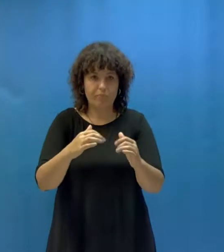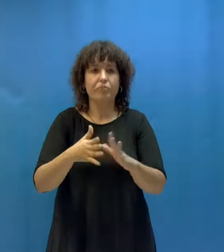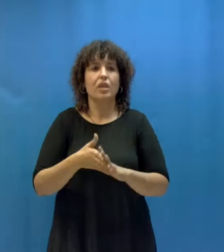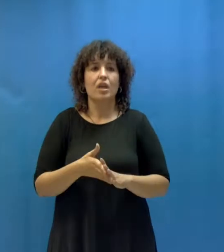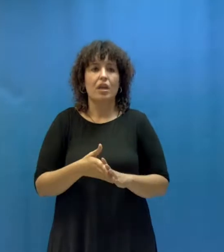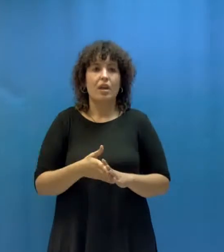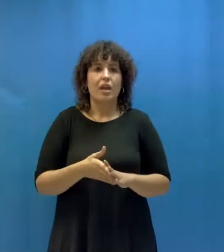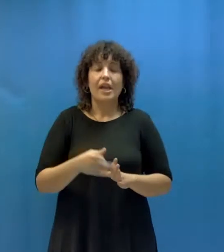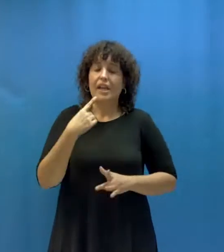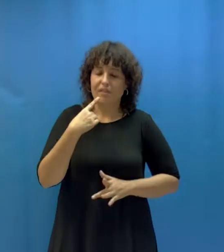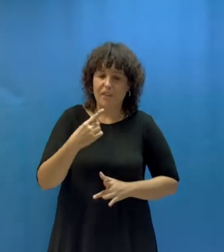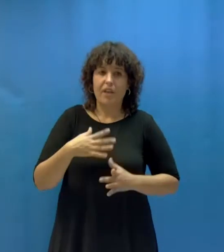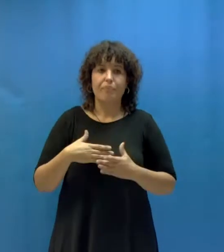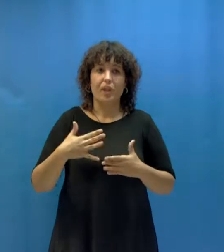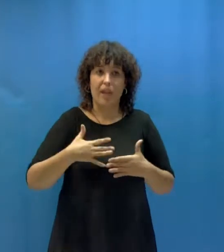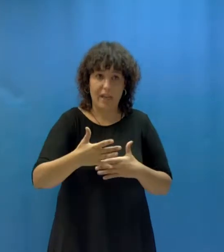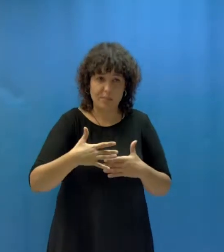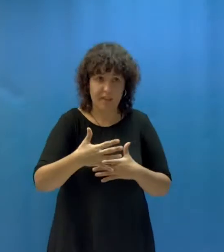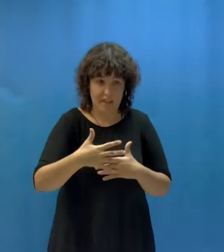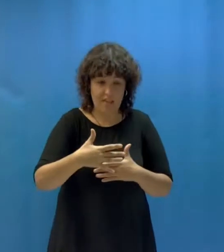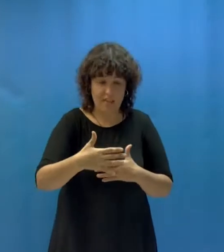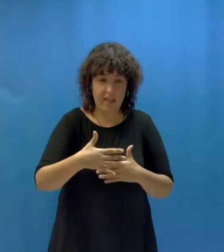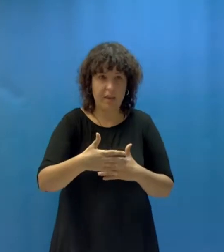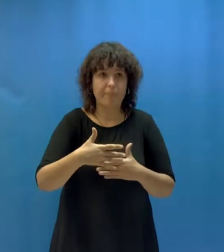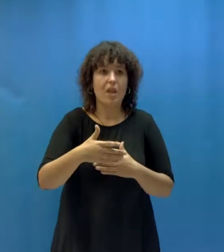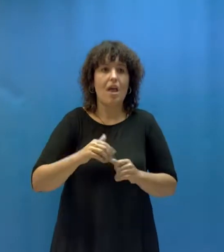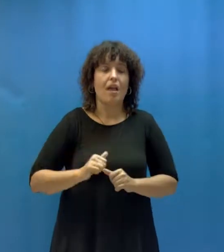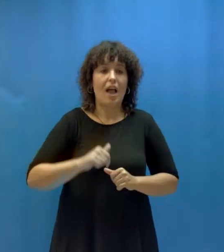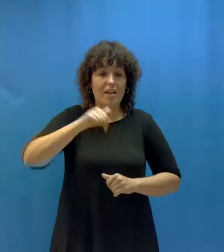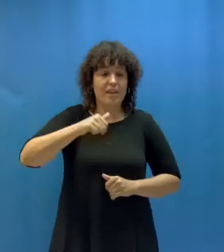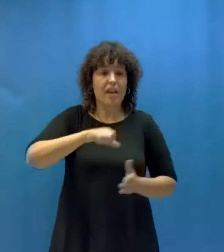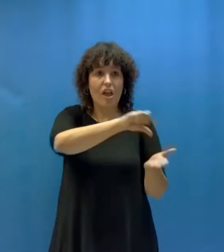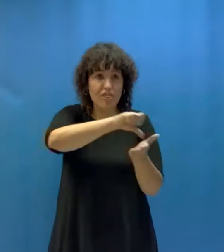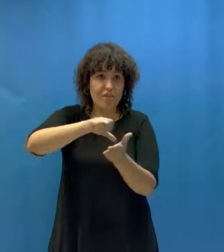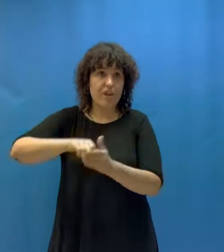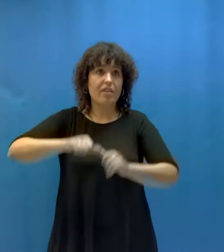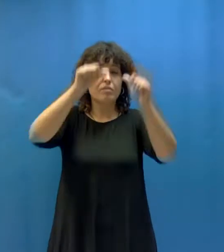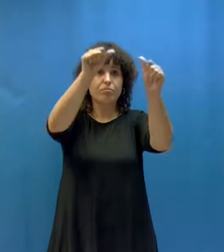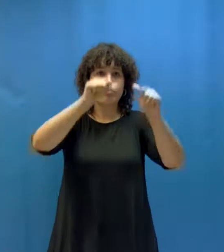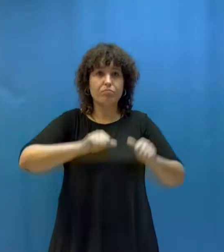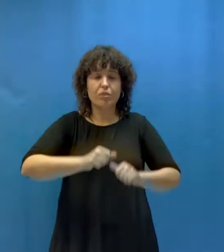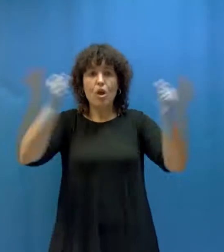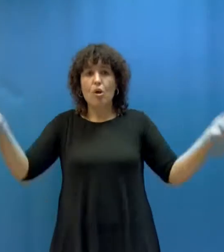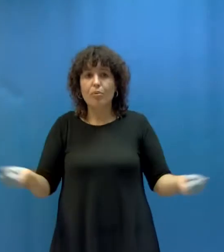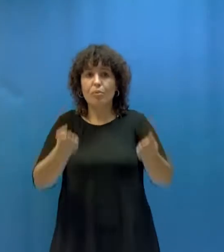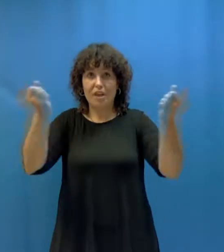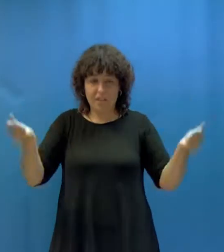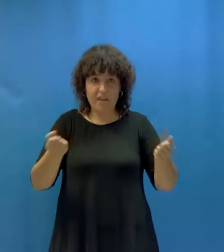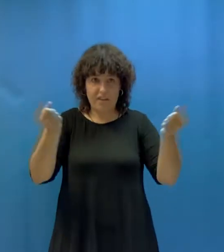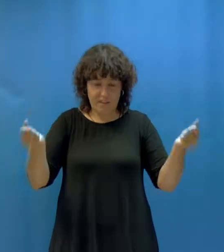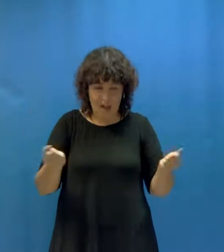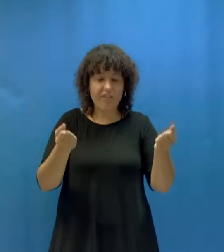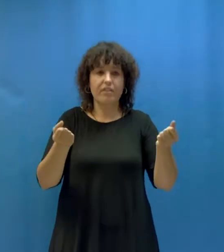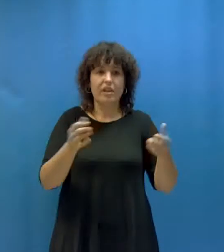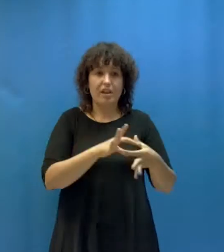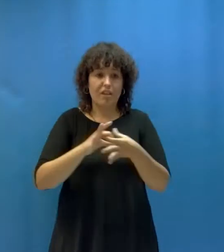este expediente, una práctica común en nuestras ciudades, la instalación de carteles, lonas, postes, anunciadores de publicidad comercial y servicios. Es competencia del